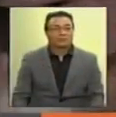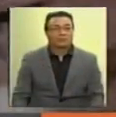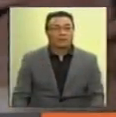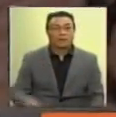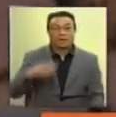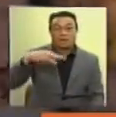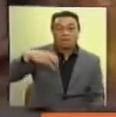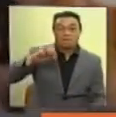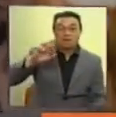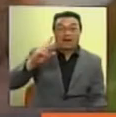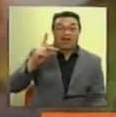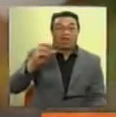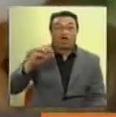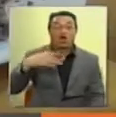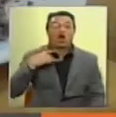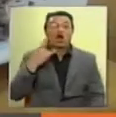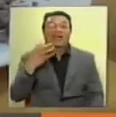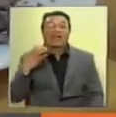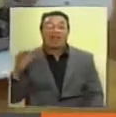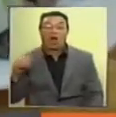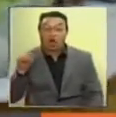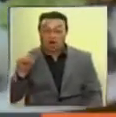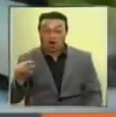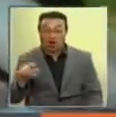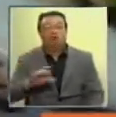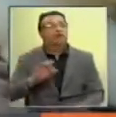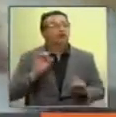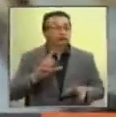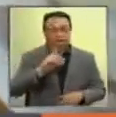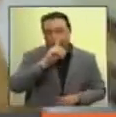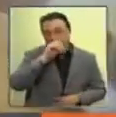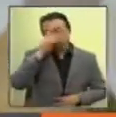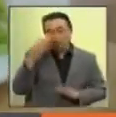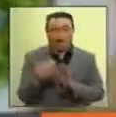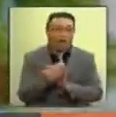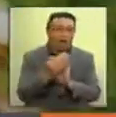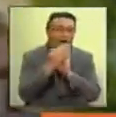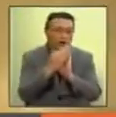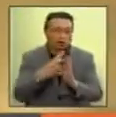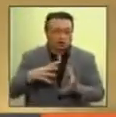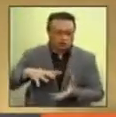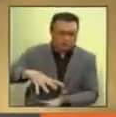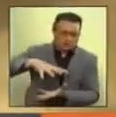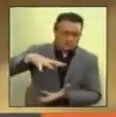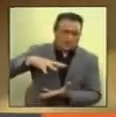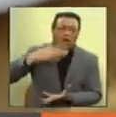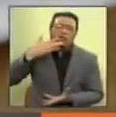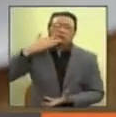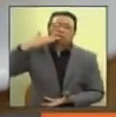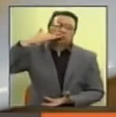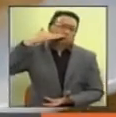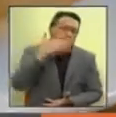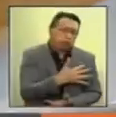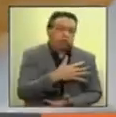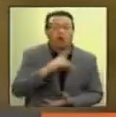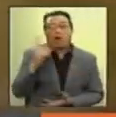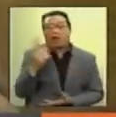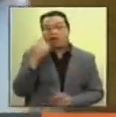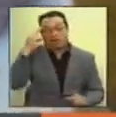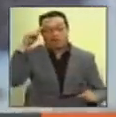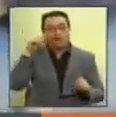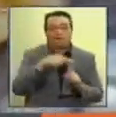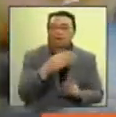La fuente Mardoqueo se convirtió en un imperdible de la ruta del sándwich. Su contundencia y sabor los llevó a estar entre los